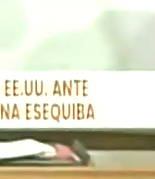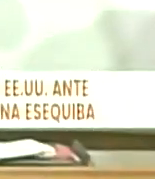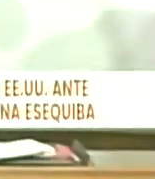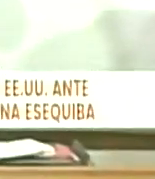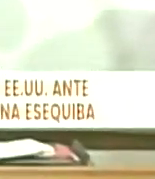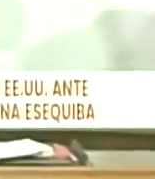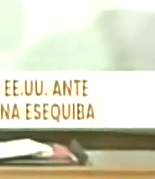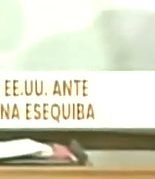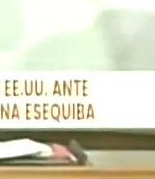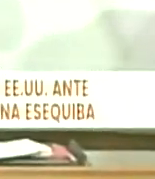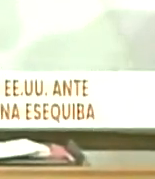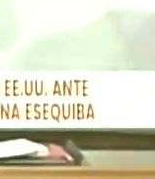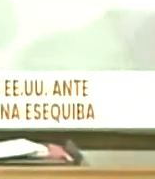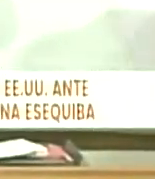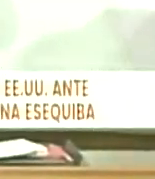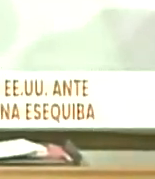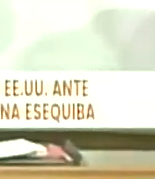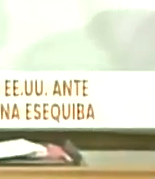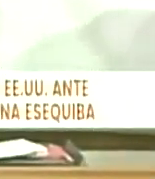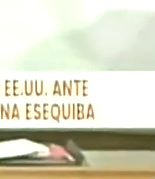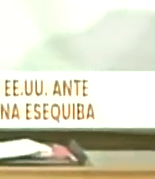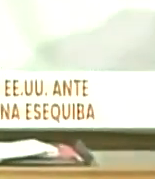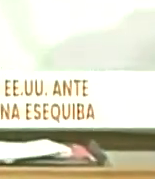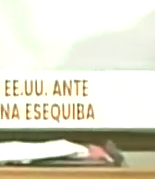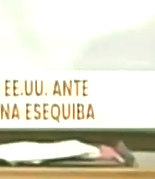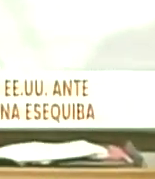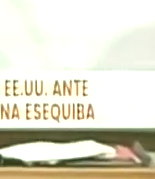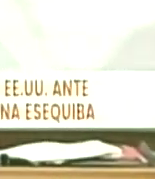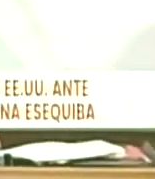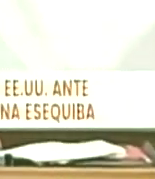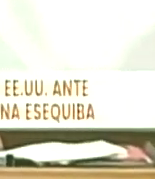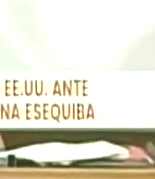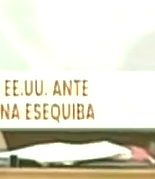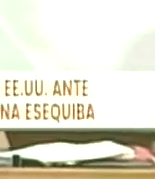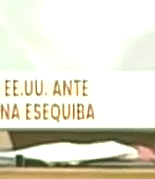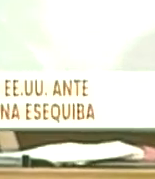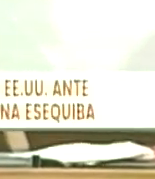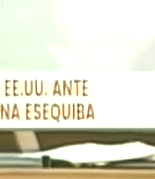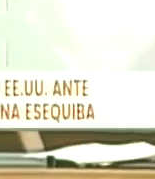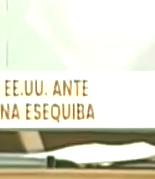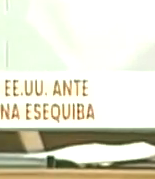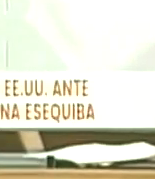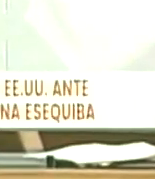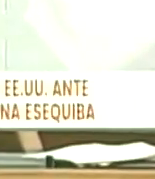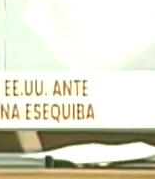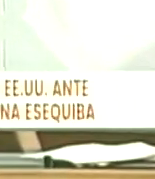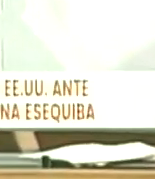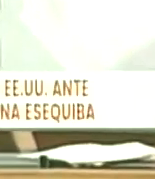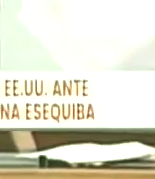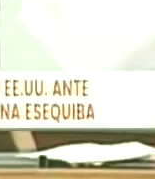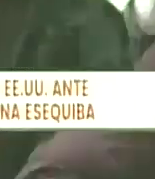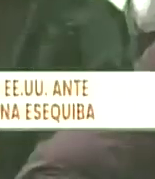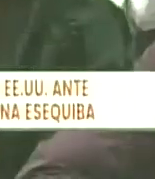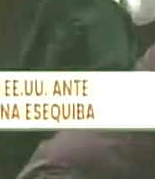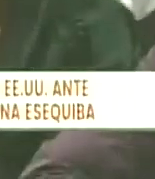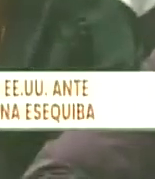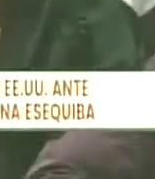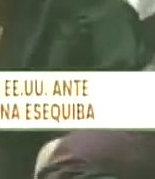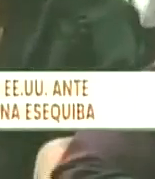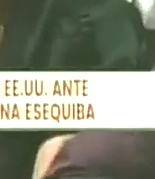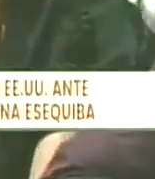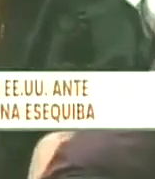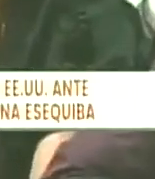Porque ni siquiera en la llamada Corte Penal Internacional está